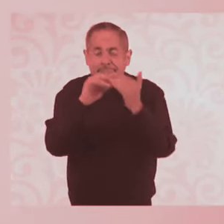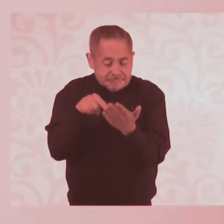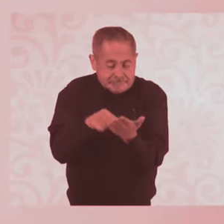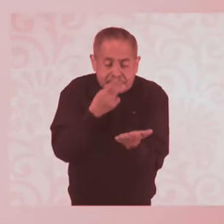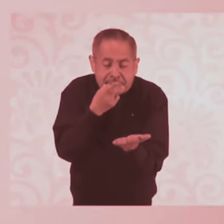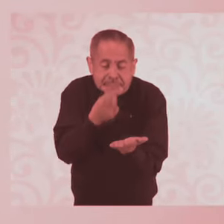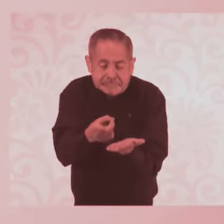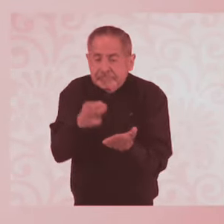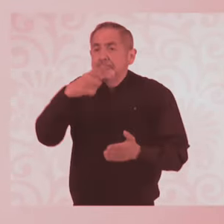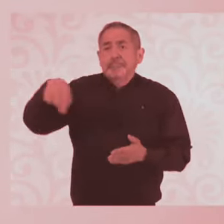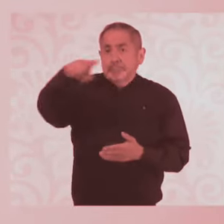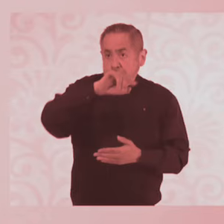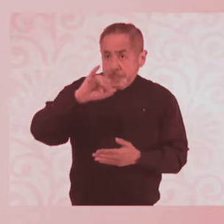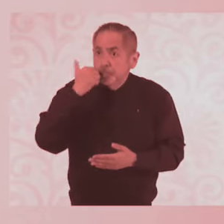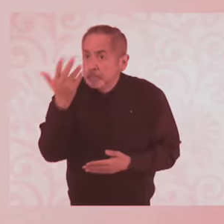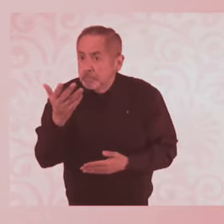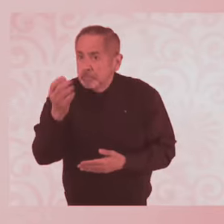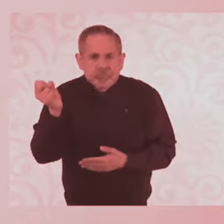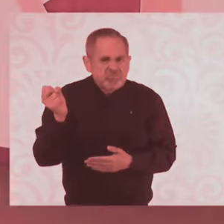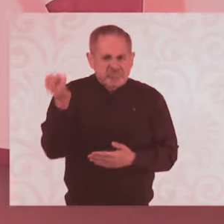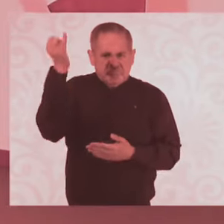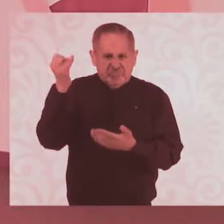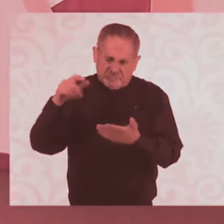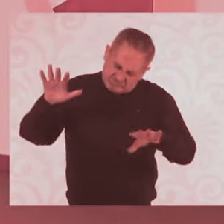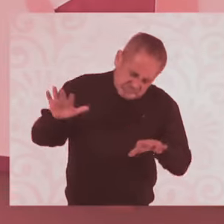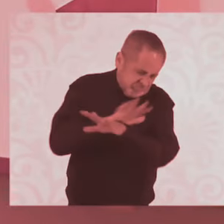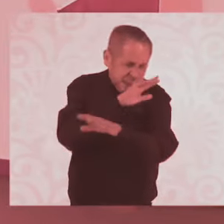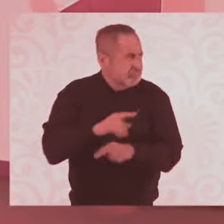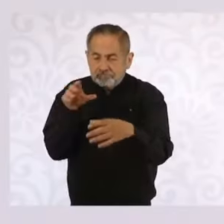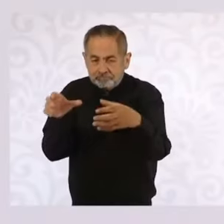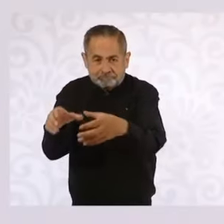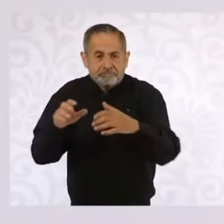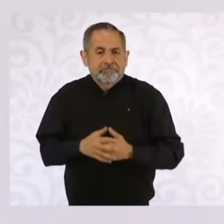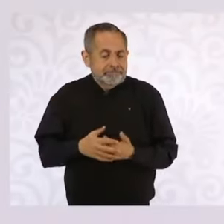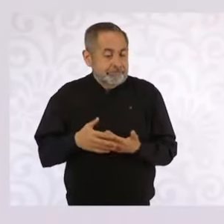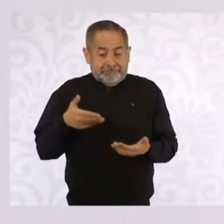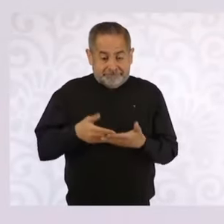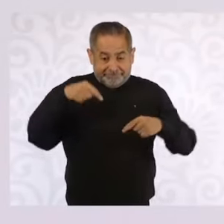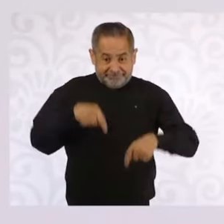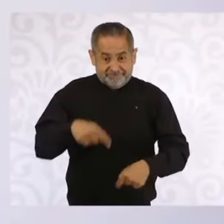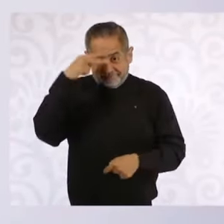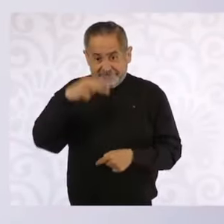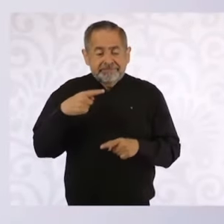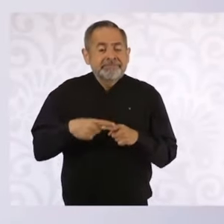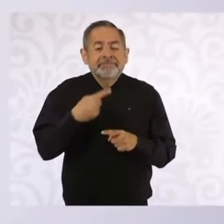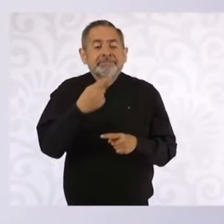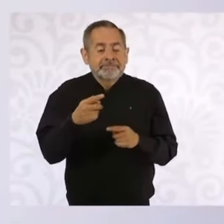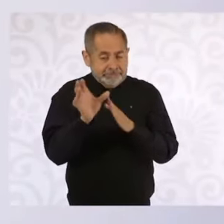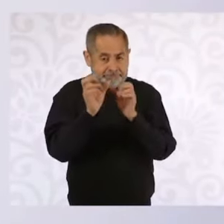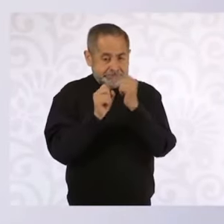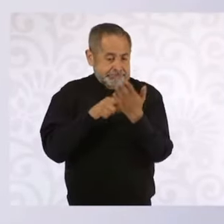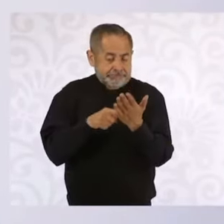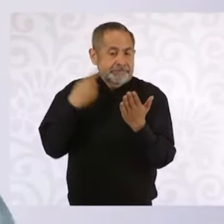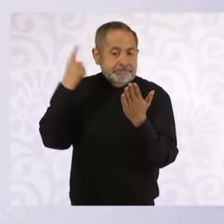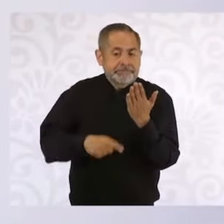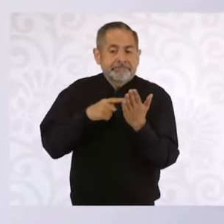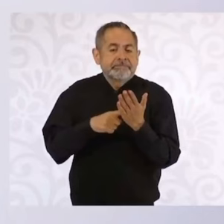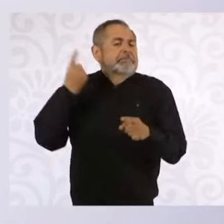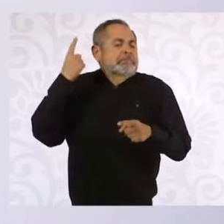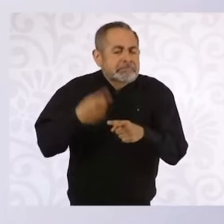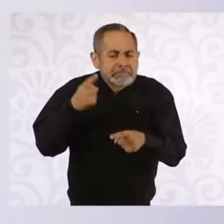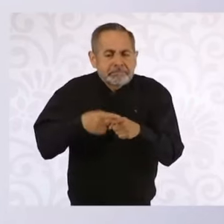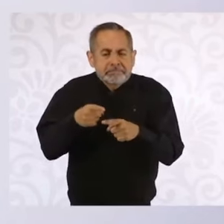Constitución, decidió cambiar la Constitución para reformar al Poder Judicial. En nuestro país, la propia Constitución dice, ¿quién